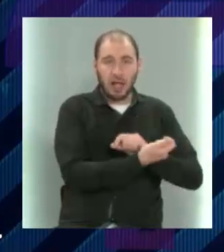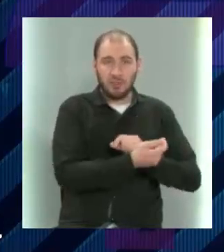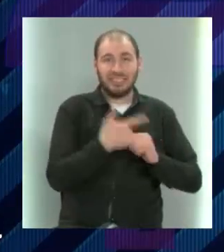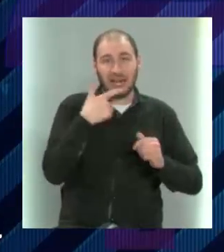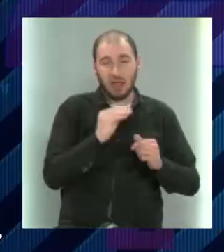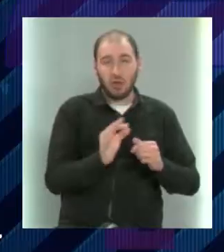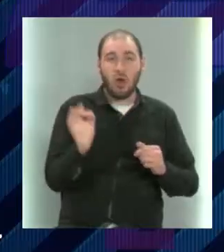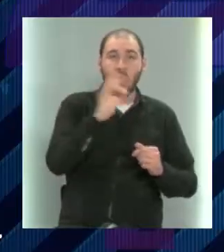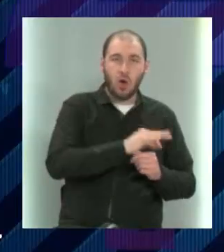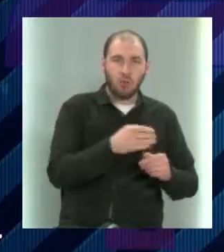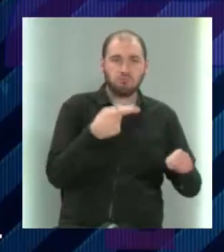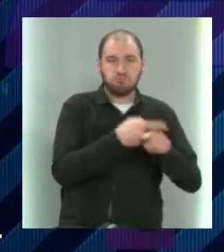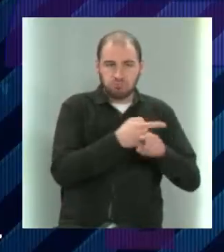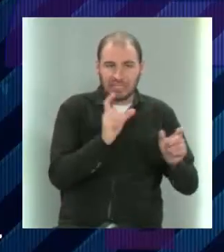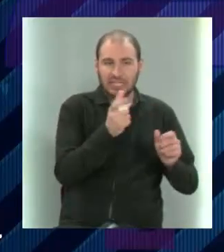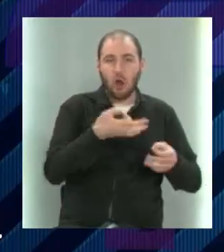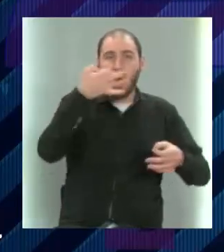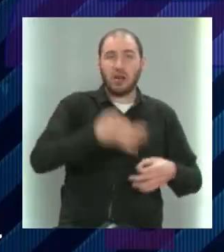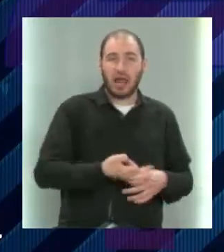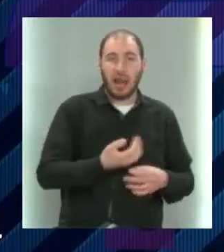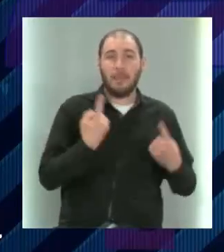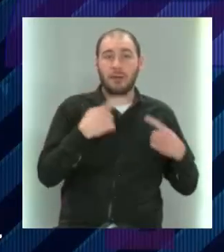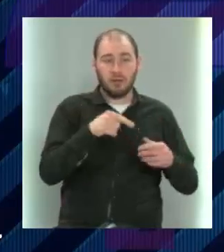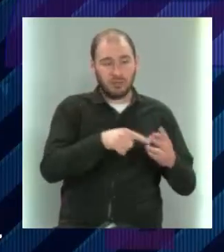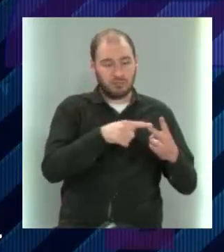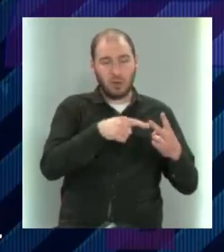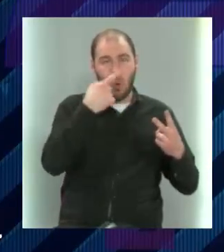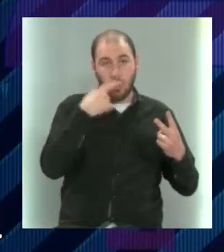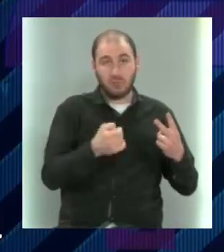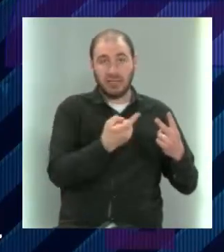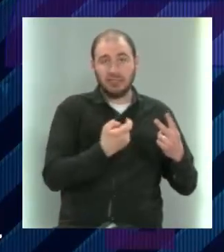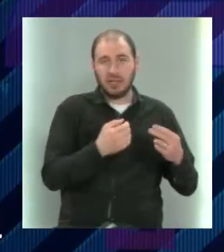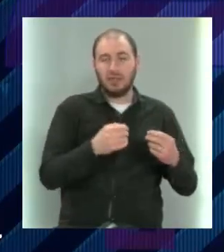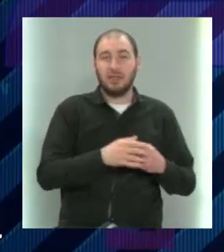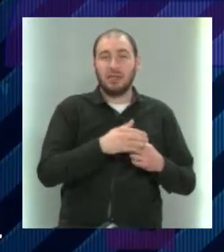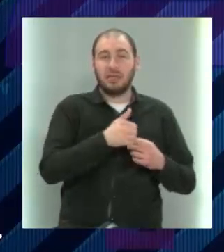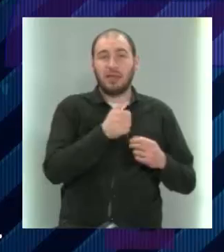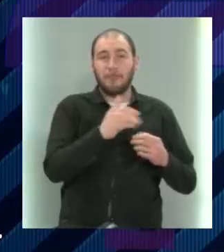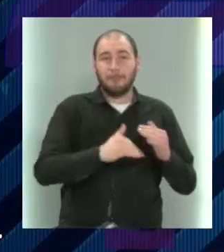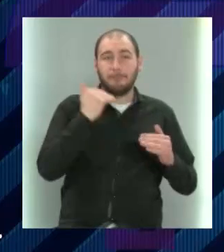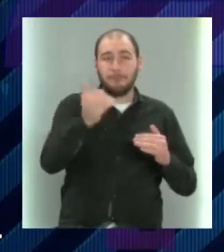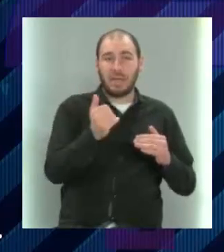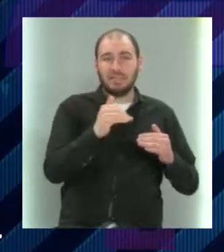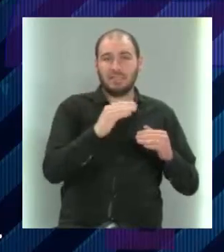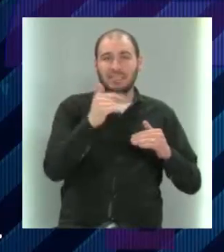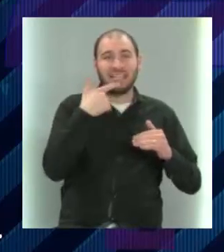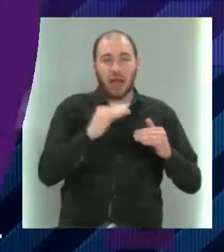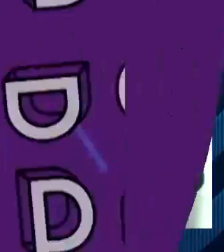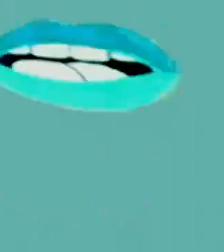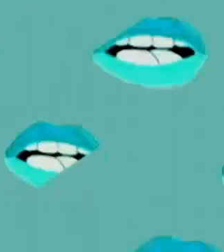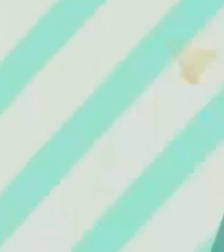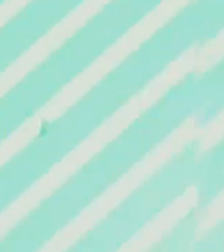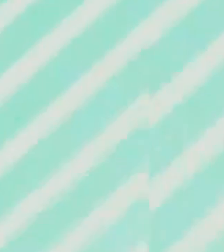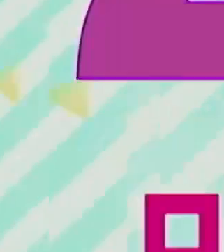del Senado o insistir en el texto original, pero esta última posibilidad necesita la mayoría o superior a la del Senado. Así que de